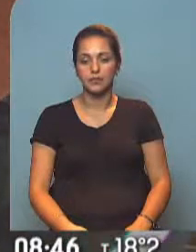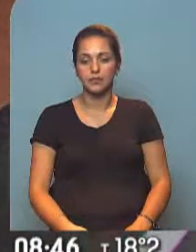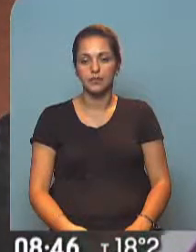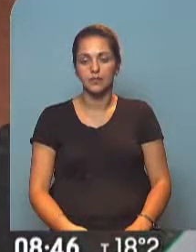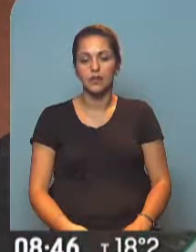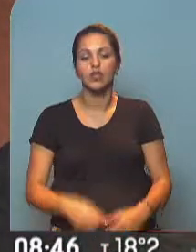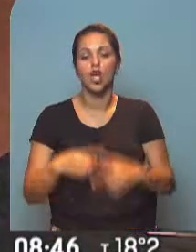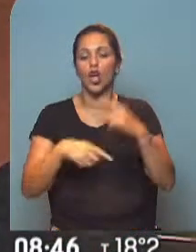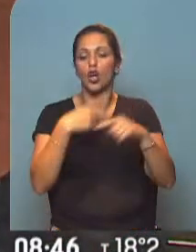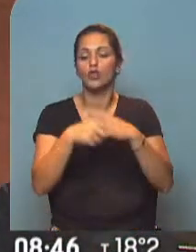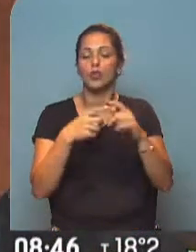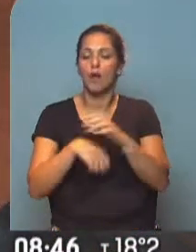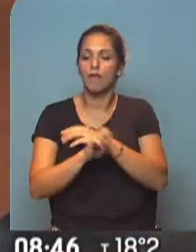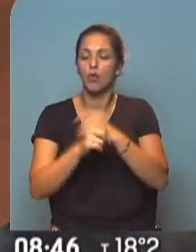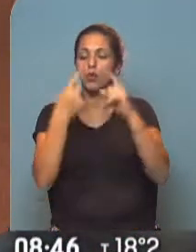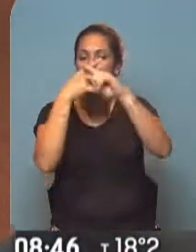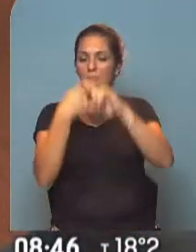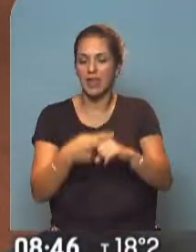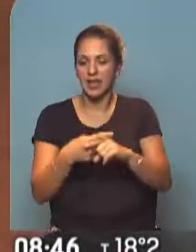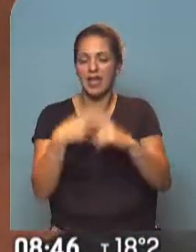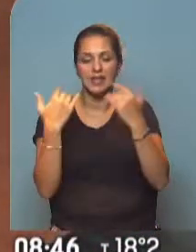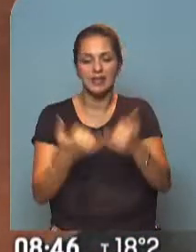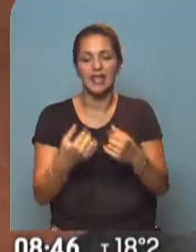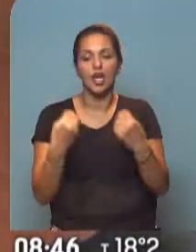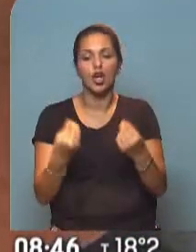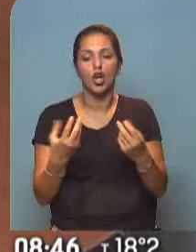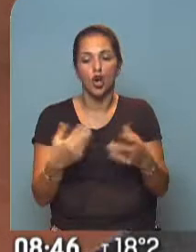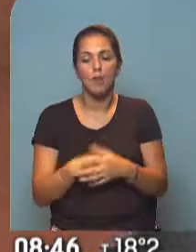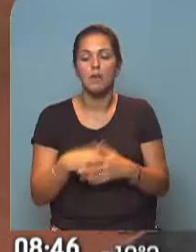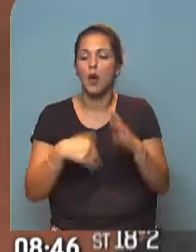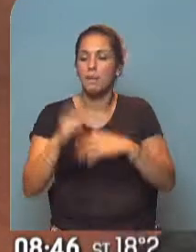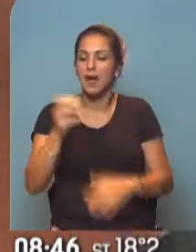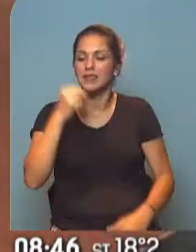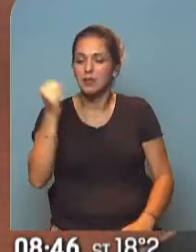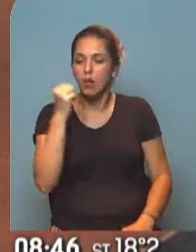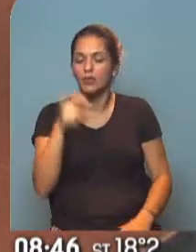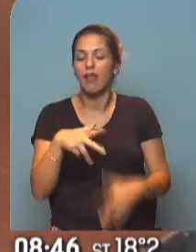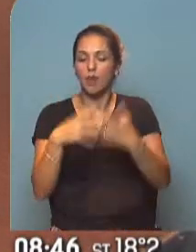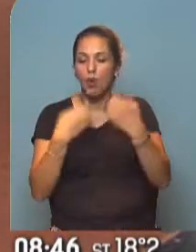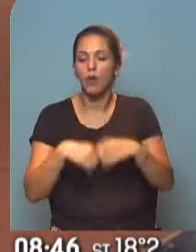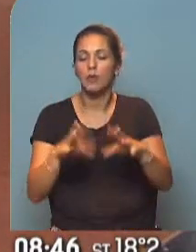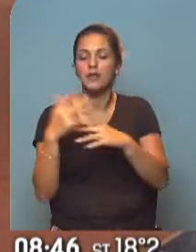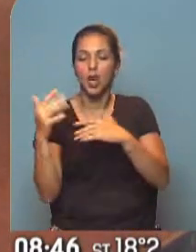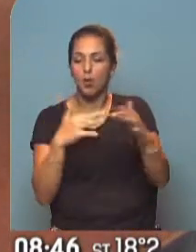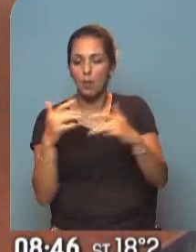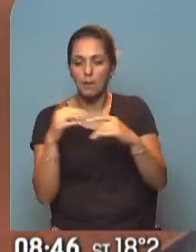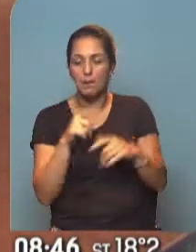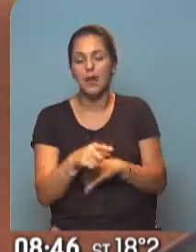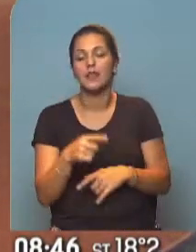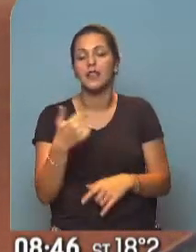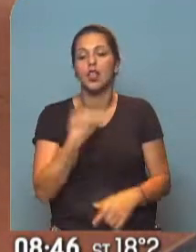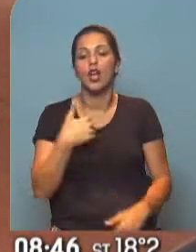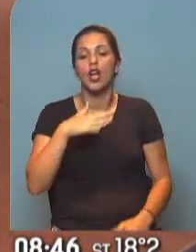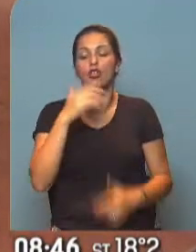Y la continuidad del fútbol con la Superliga tiene como más importante en el inicio a un partido en la ciudad